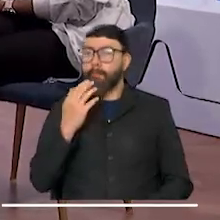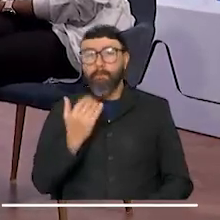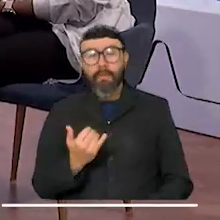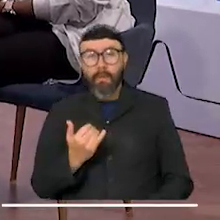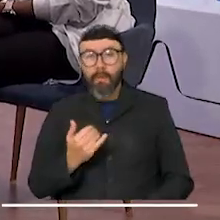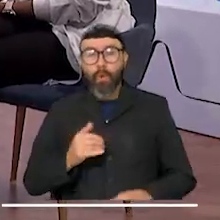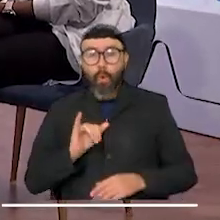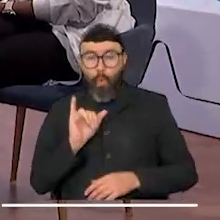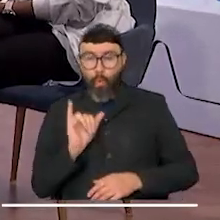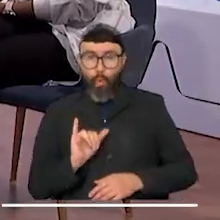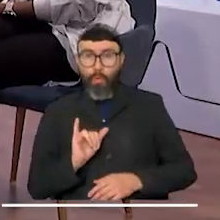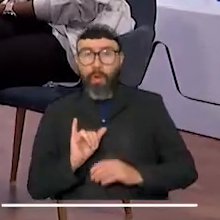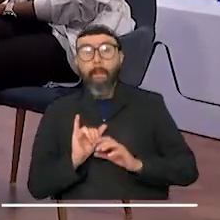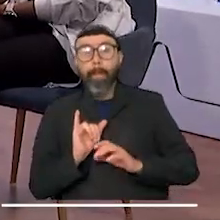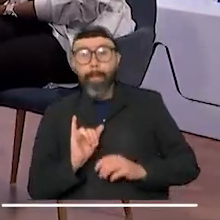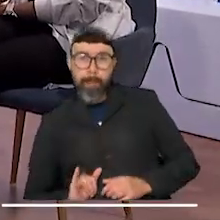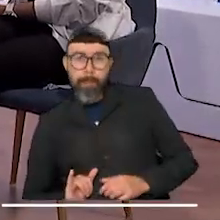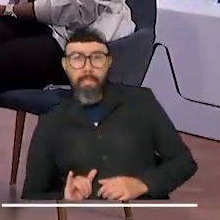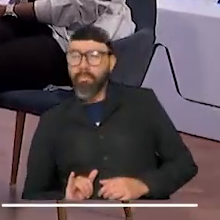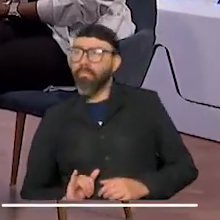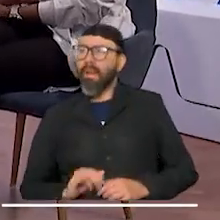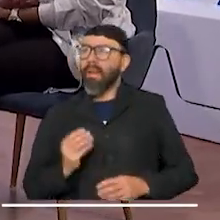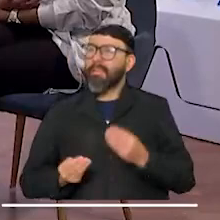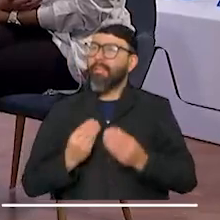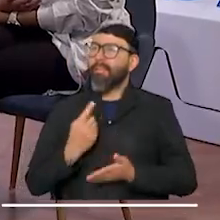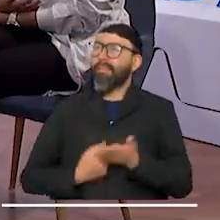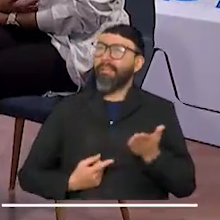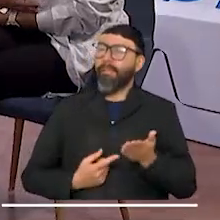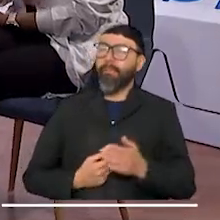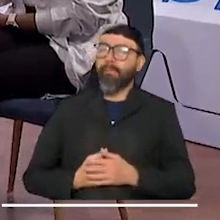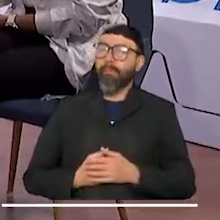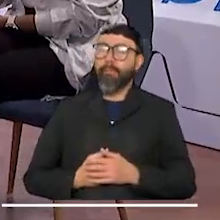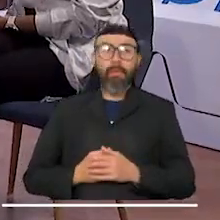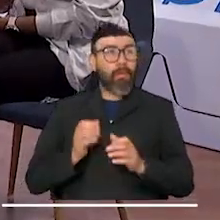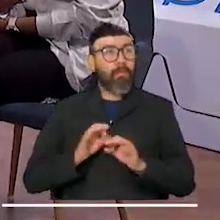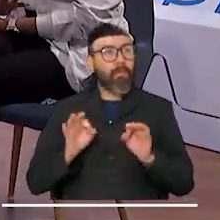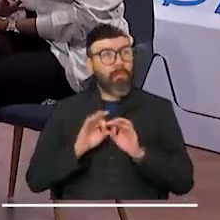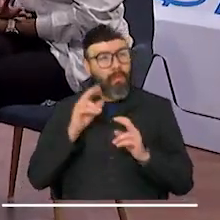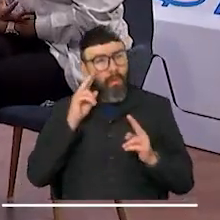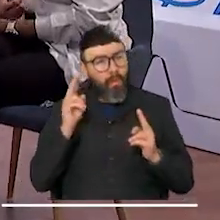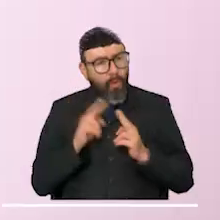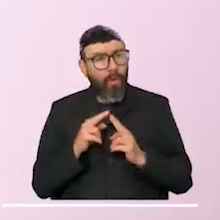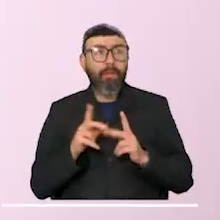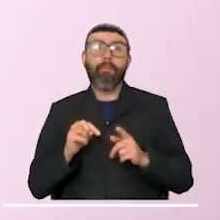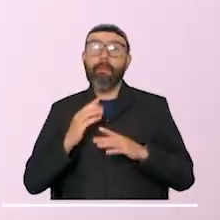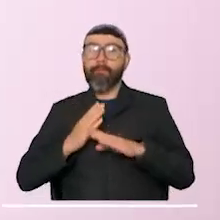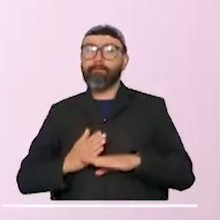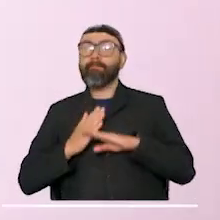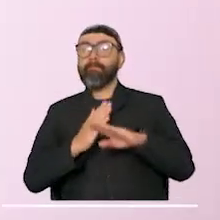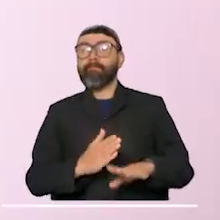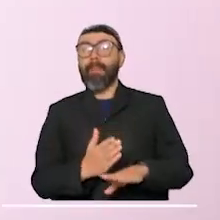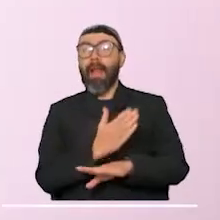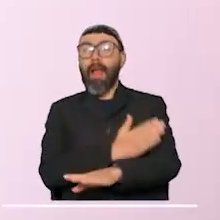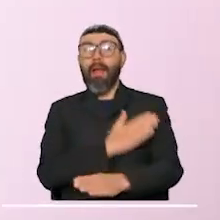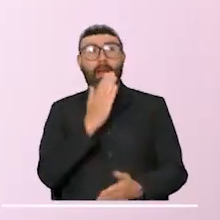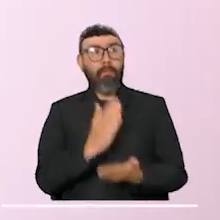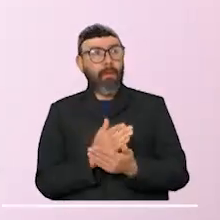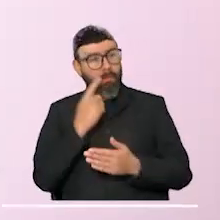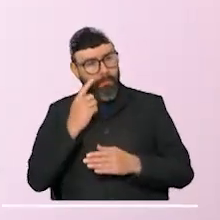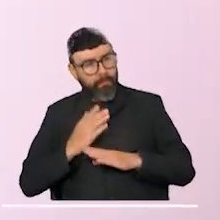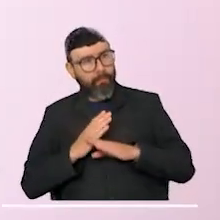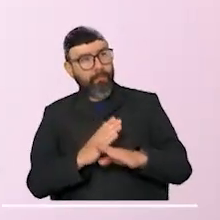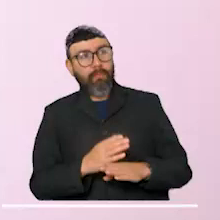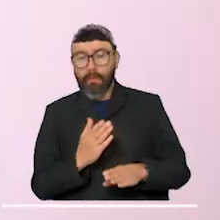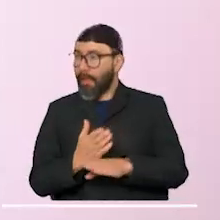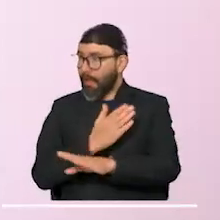Qué se debe hacer Bueno es muy importante reconocer y precisamente prevenir Entonces lo hablamos entonces ahorita